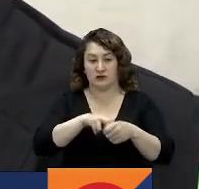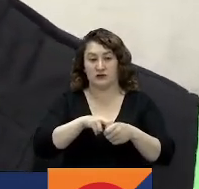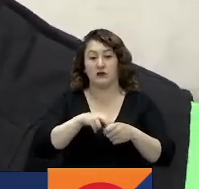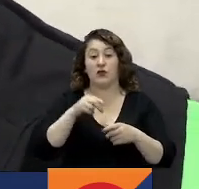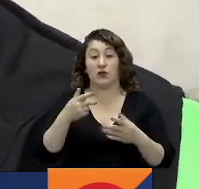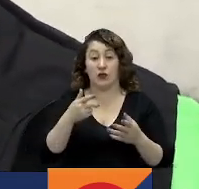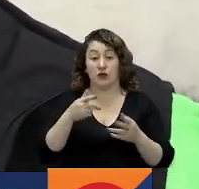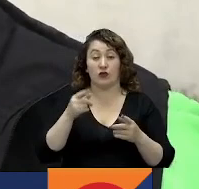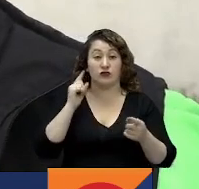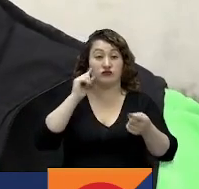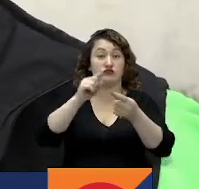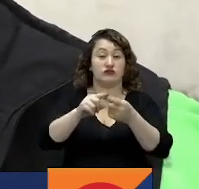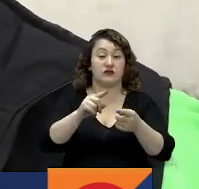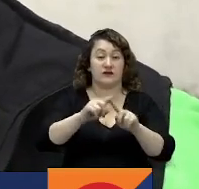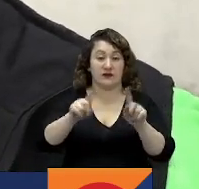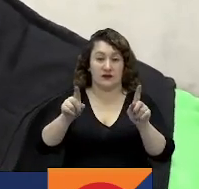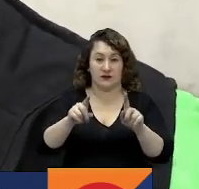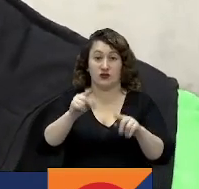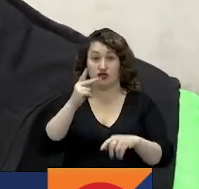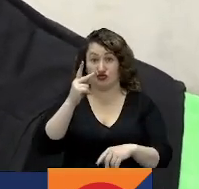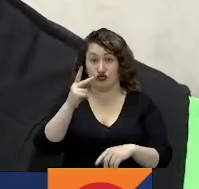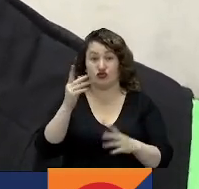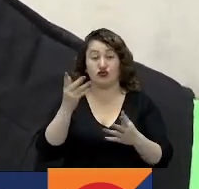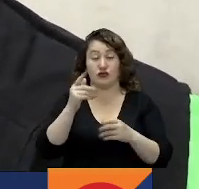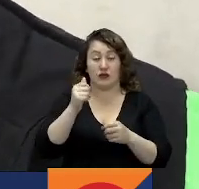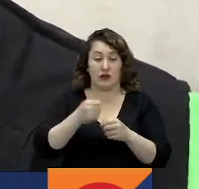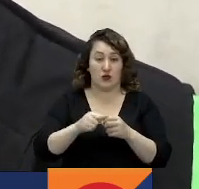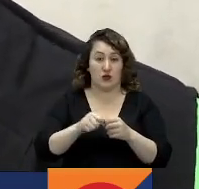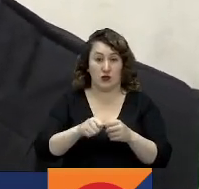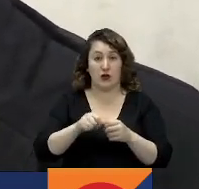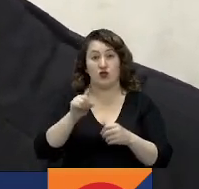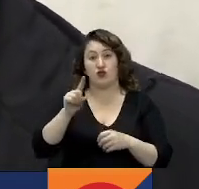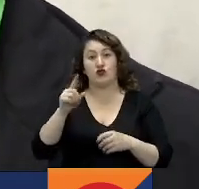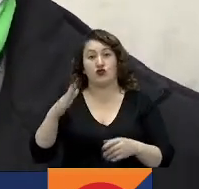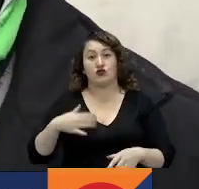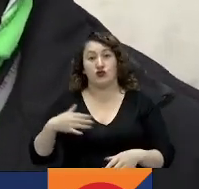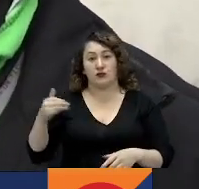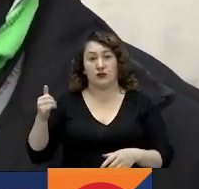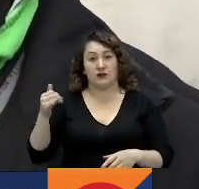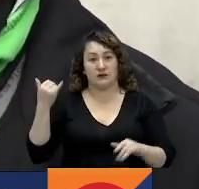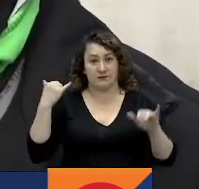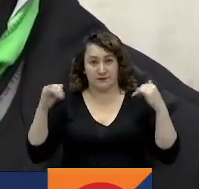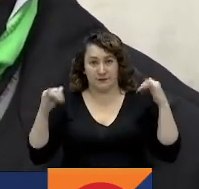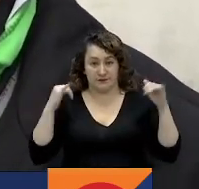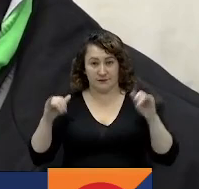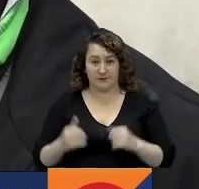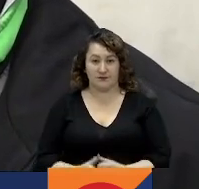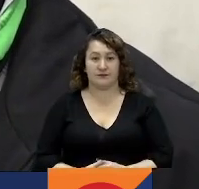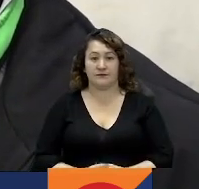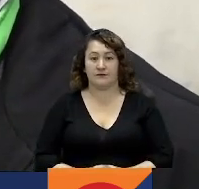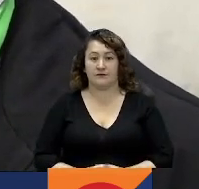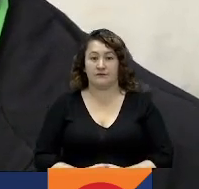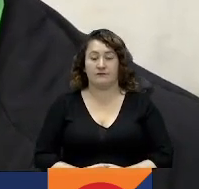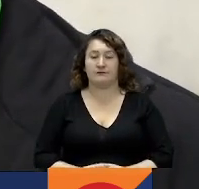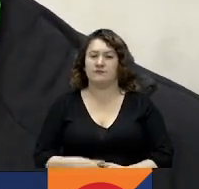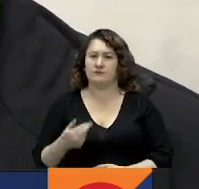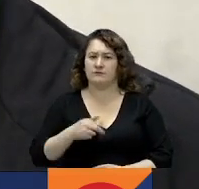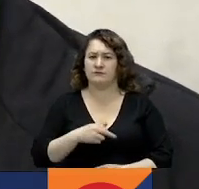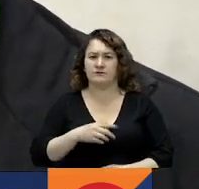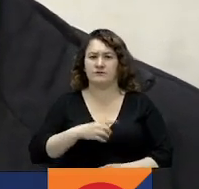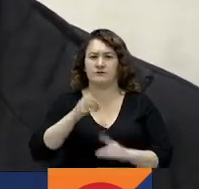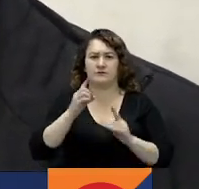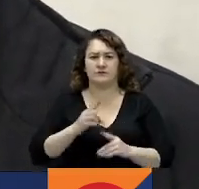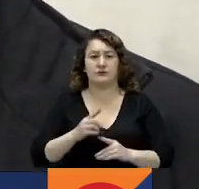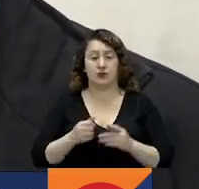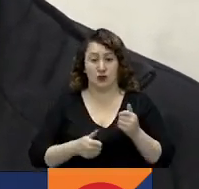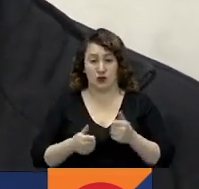diferentes rutas, 2 de ellos provenientes de Arauca y uno desde Yopal, Casanare. Decidimos activar una